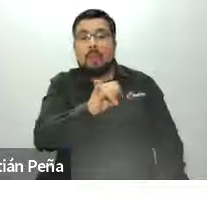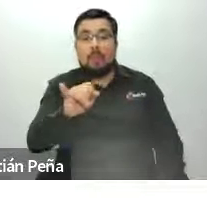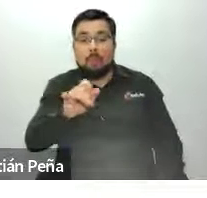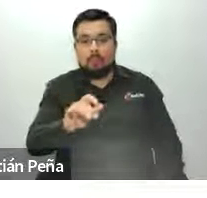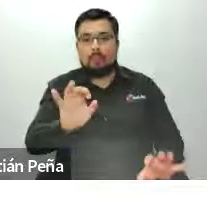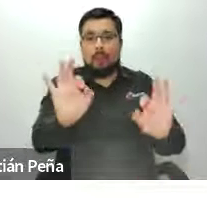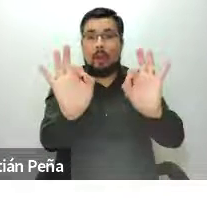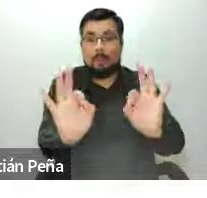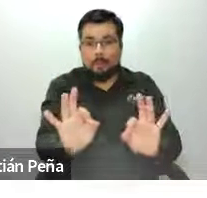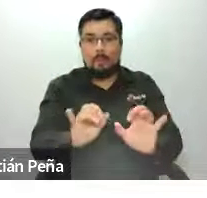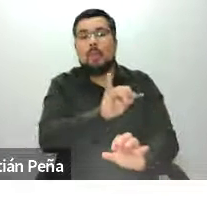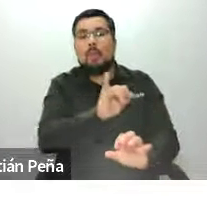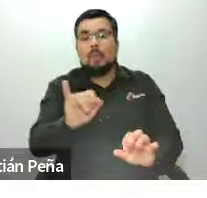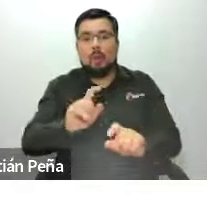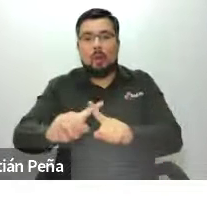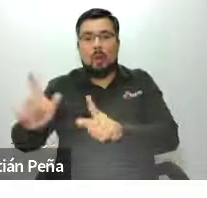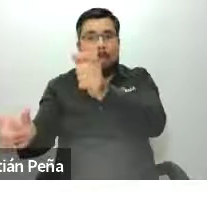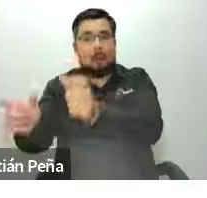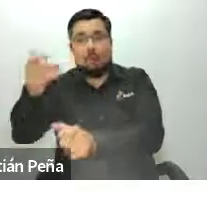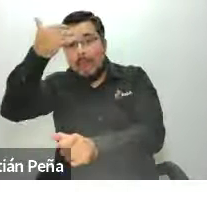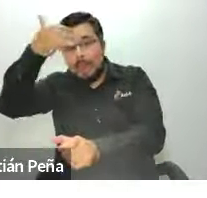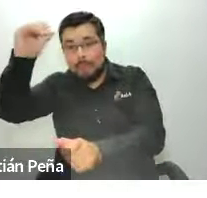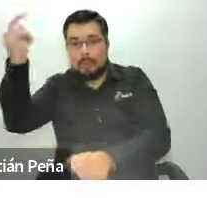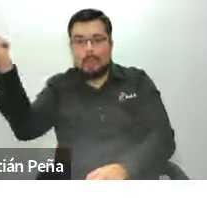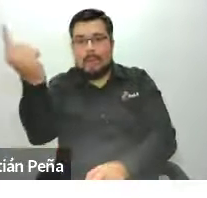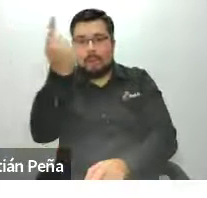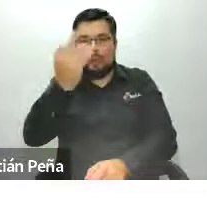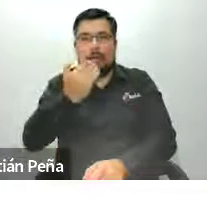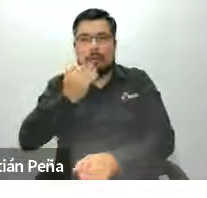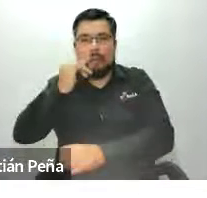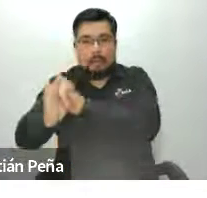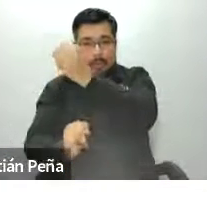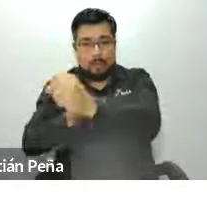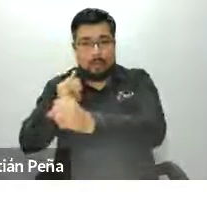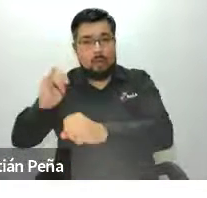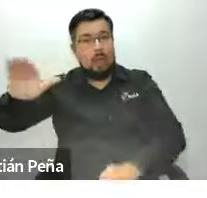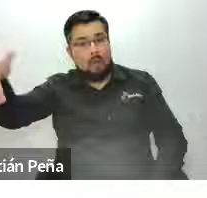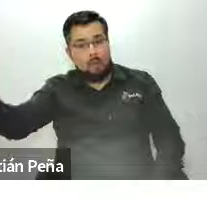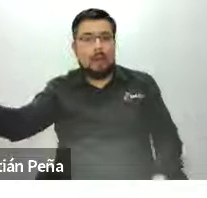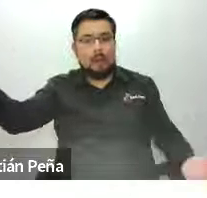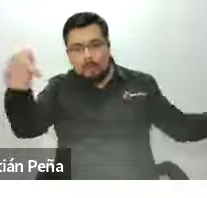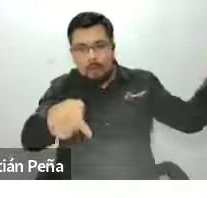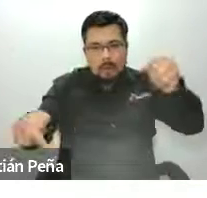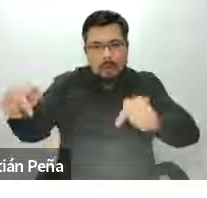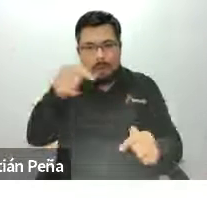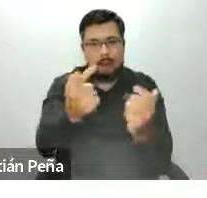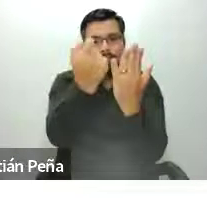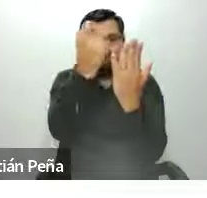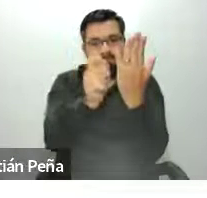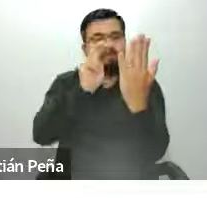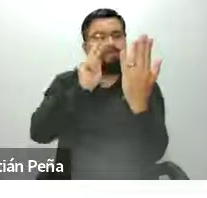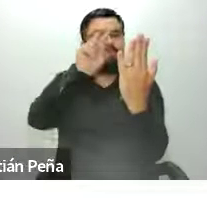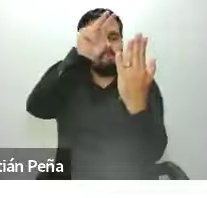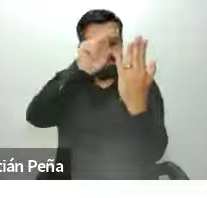con expertas, en donde tuvimos expertos nacionales e internacionales que pudieron mirar toda la propuesta, desde